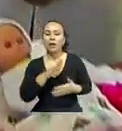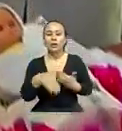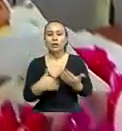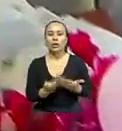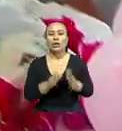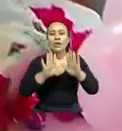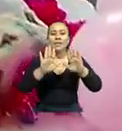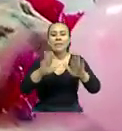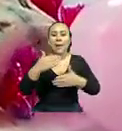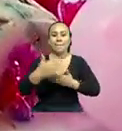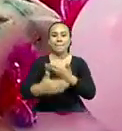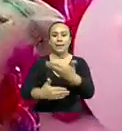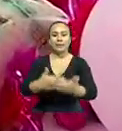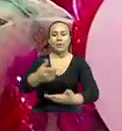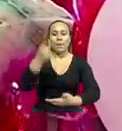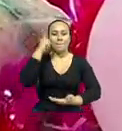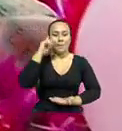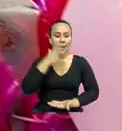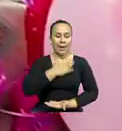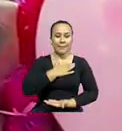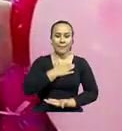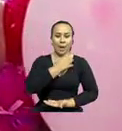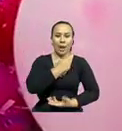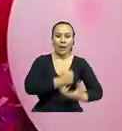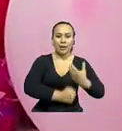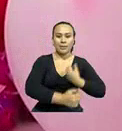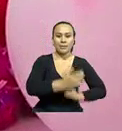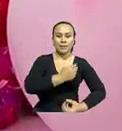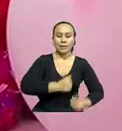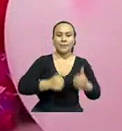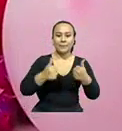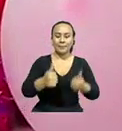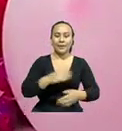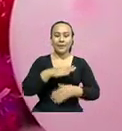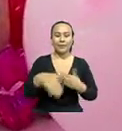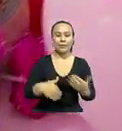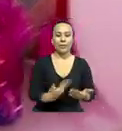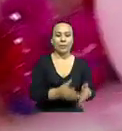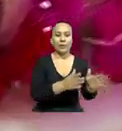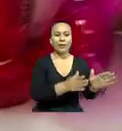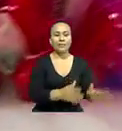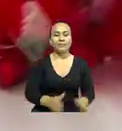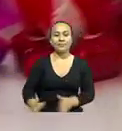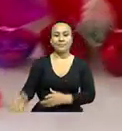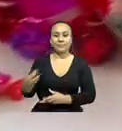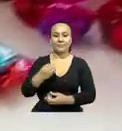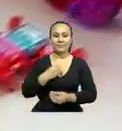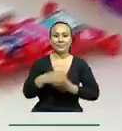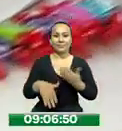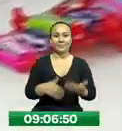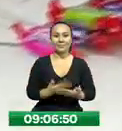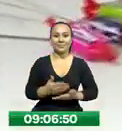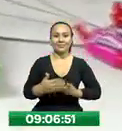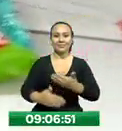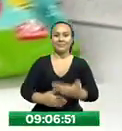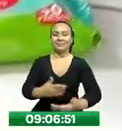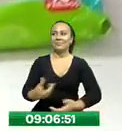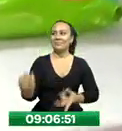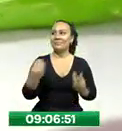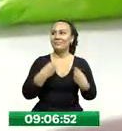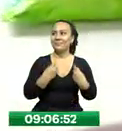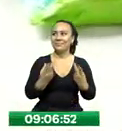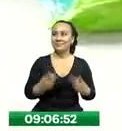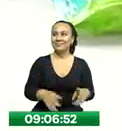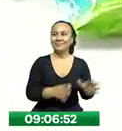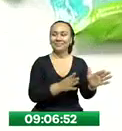lactancia exitosa, cómo hacer un banco de leche en la casa, cómo hacer la importancia del apego precoz para que